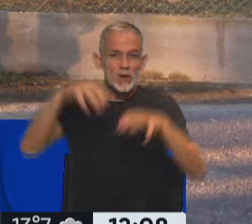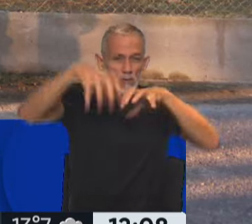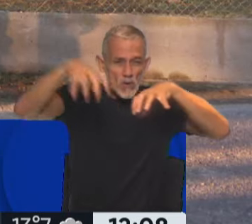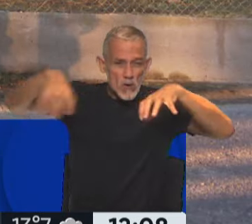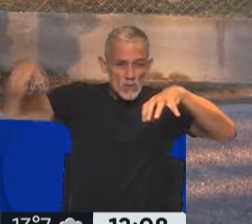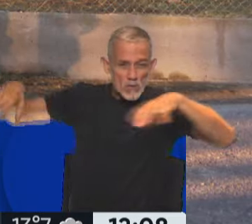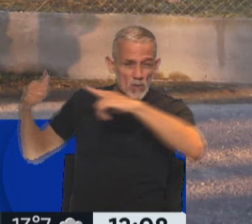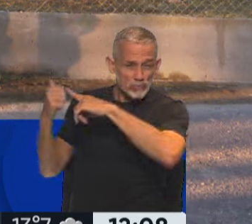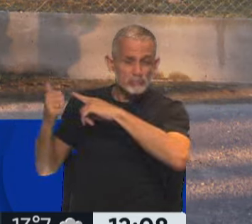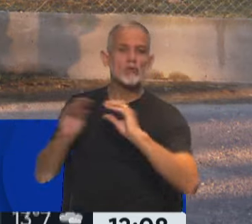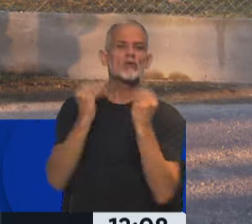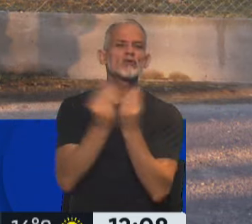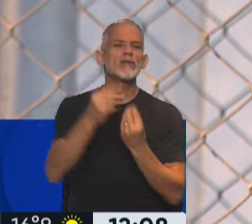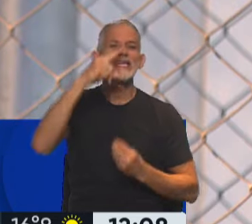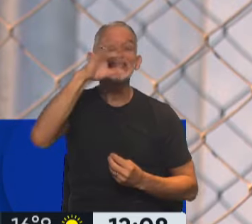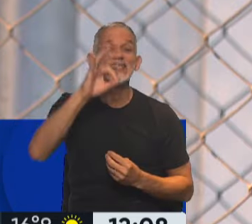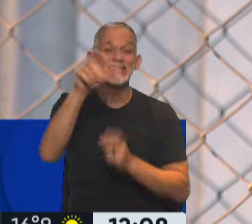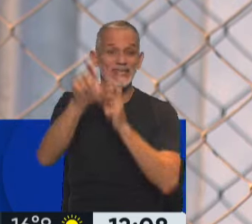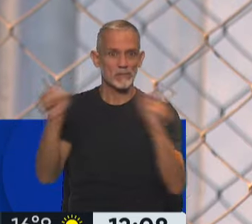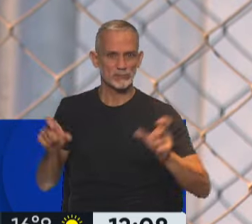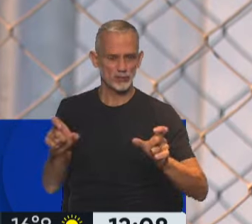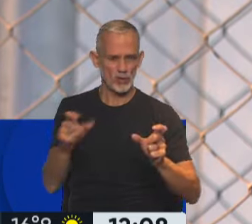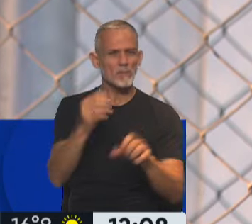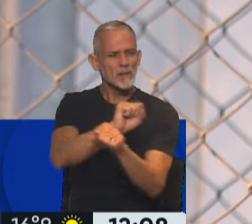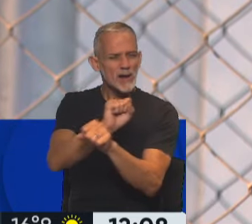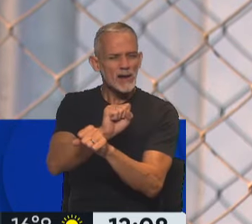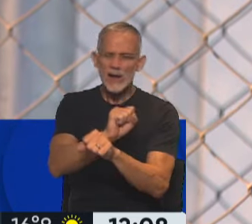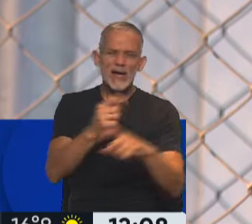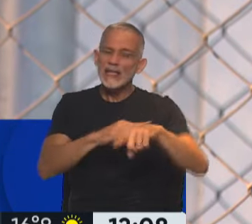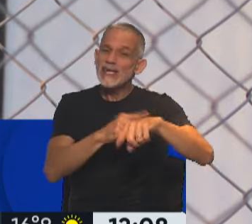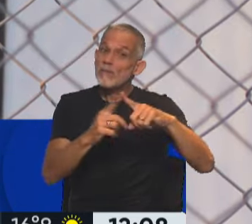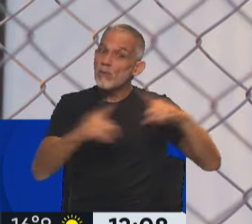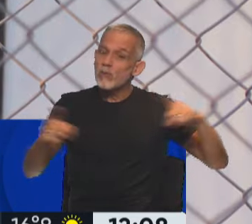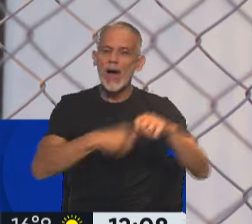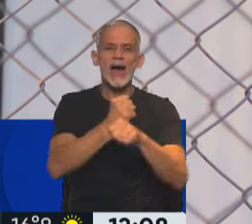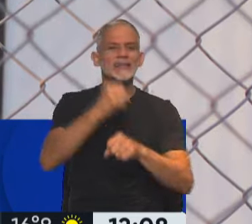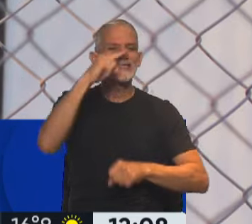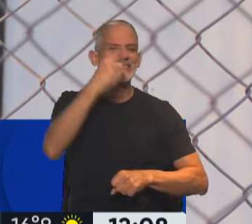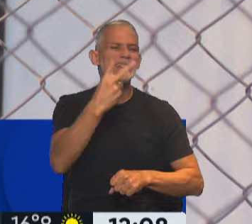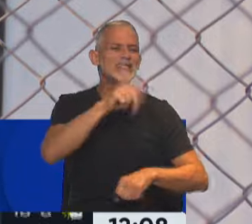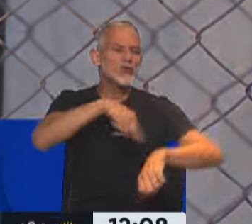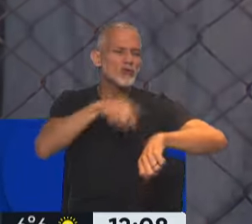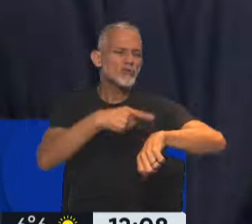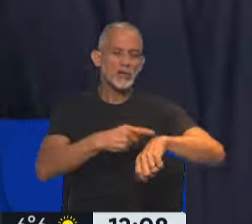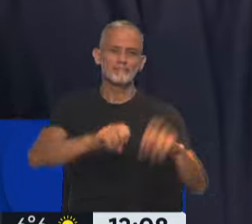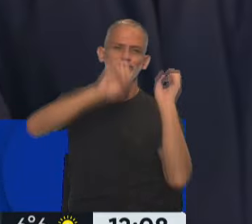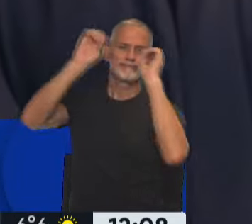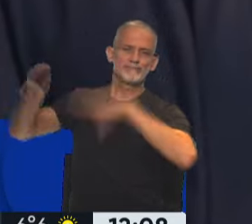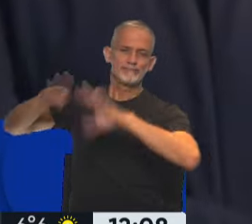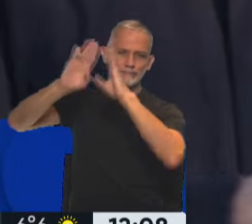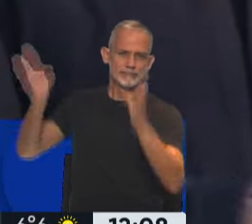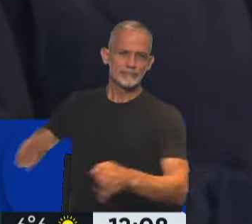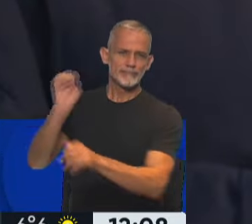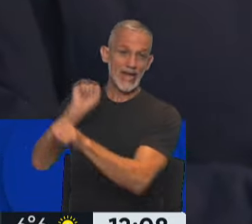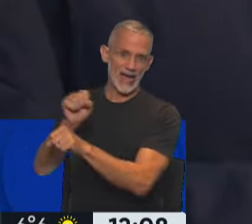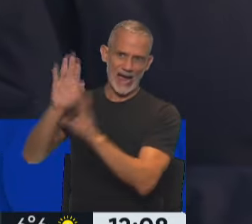podrá albergar a más de 70 detenidos por al menos 72 horas hasta ser derivados al Servicio Penitenciario